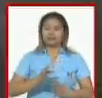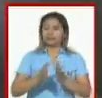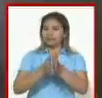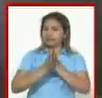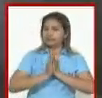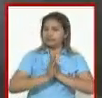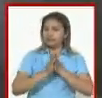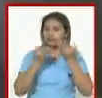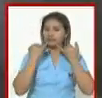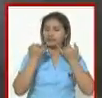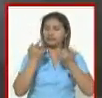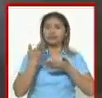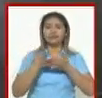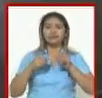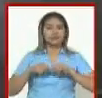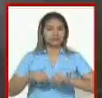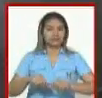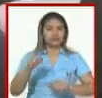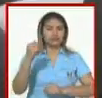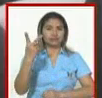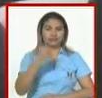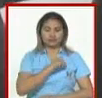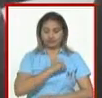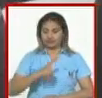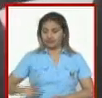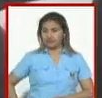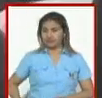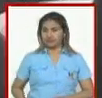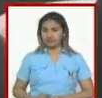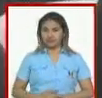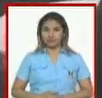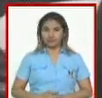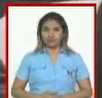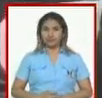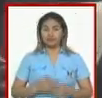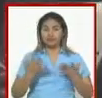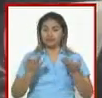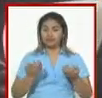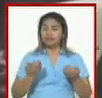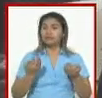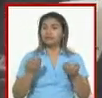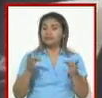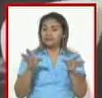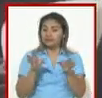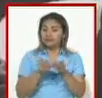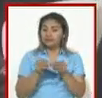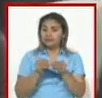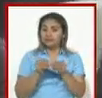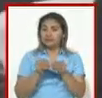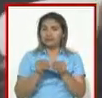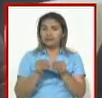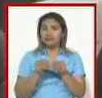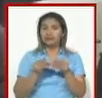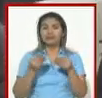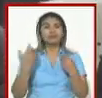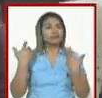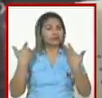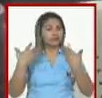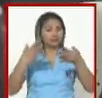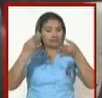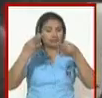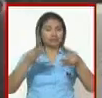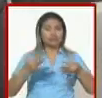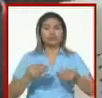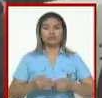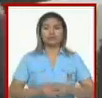se pronuncia sobre la vigencia de dos alcaldes queremos que sesionen excepcionalmente y de una vez